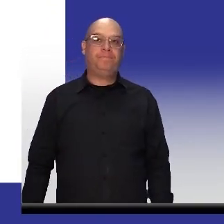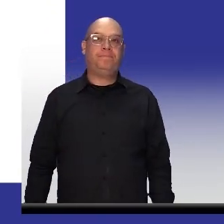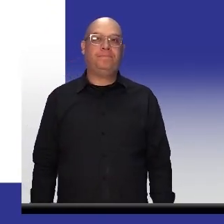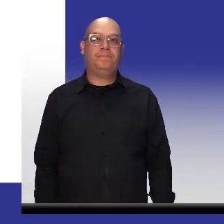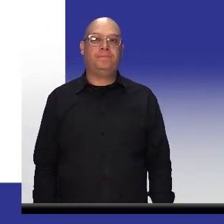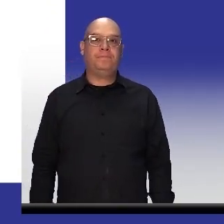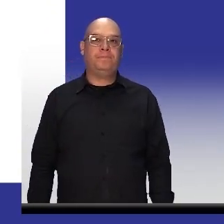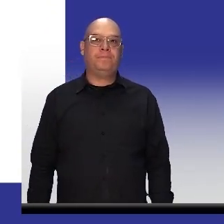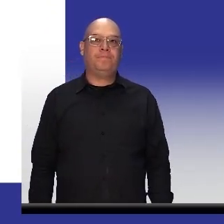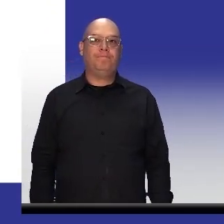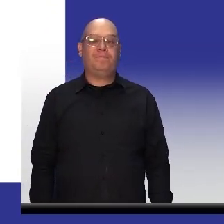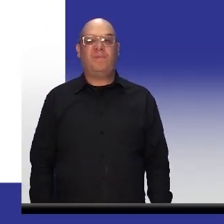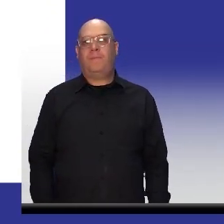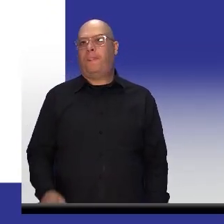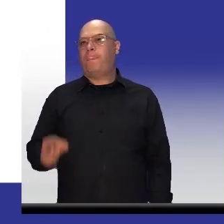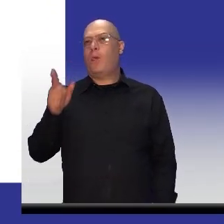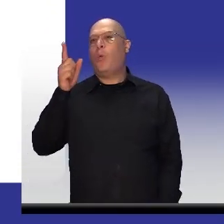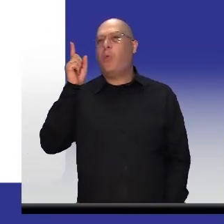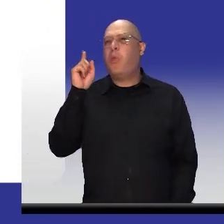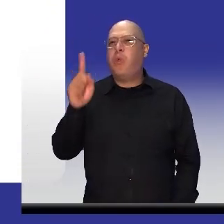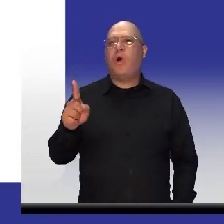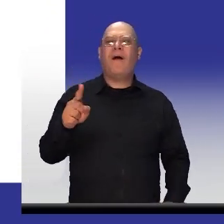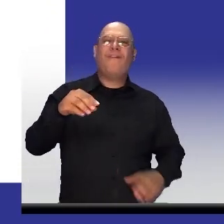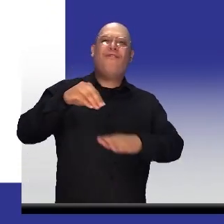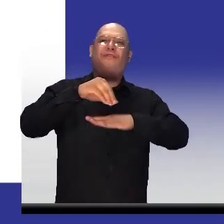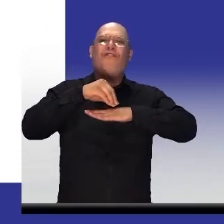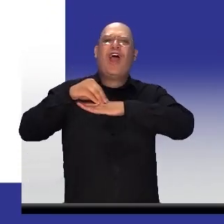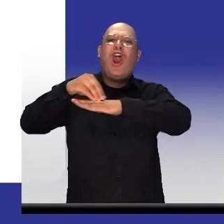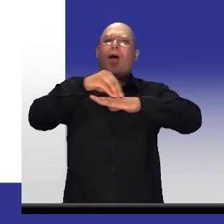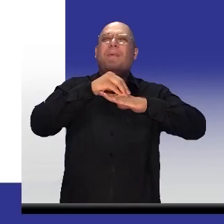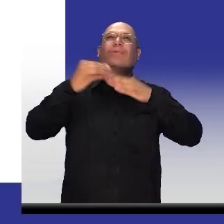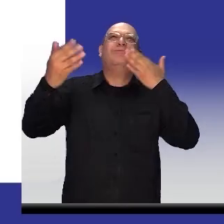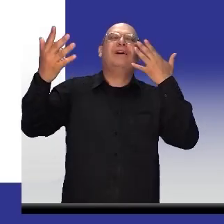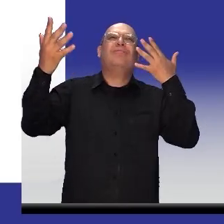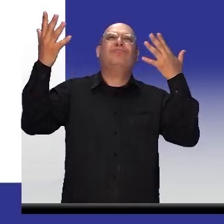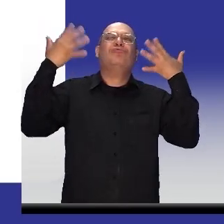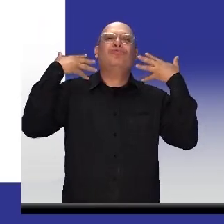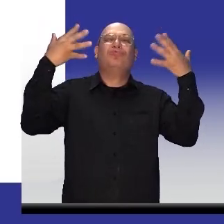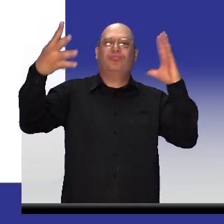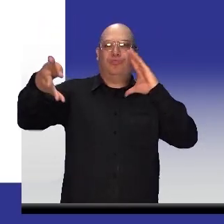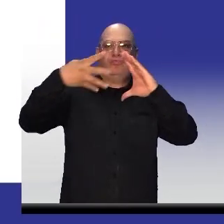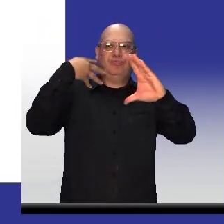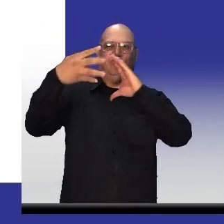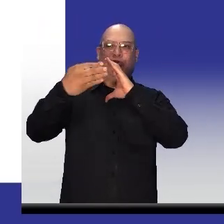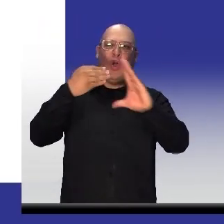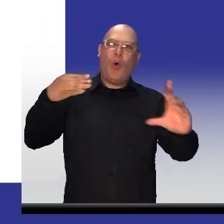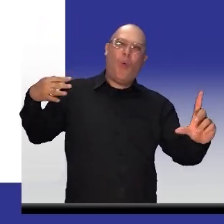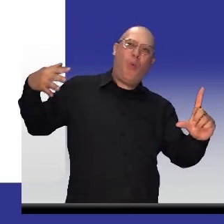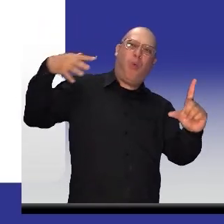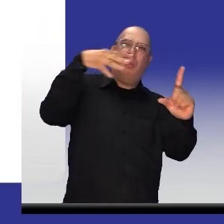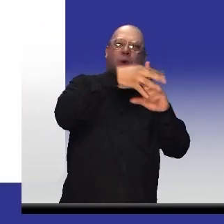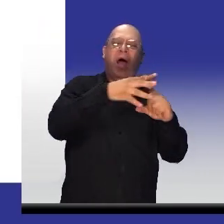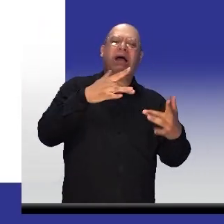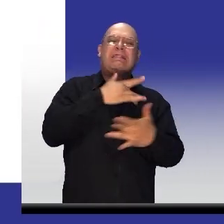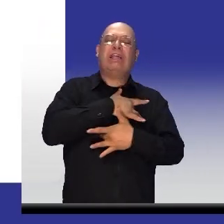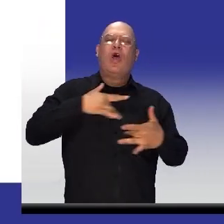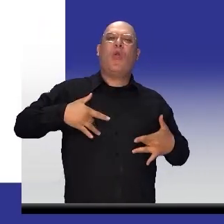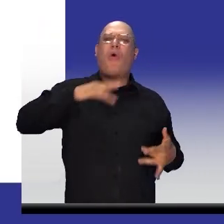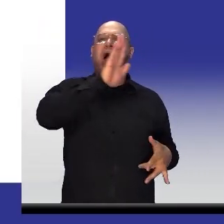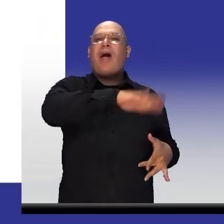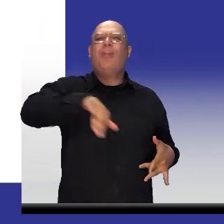¿Cuáles son los eventos relacionados con los fenómenos climatológicos que más podrían estar afectando la salud en Antioquia?